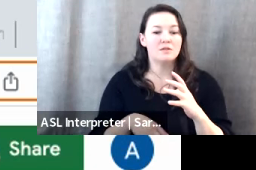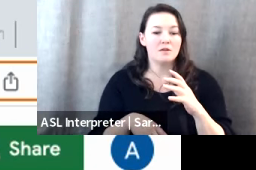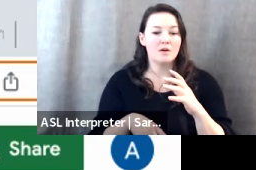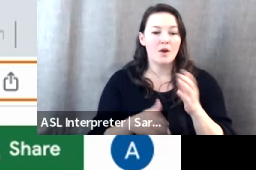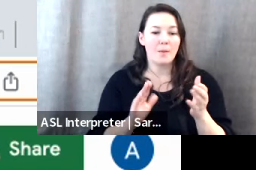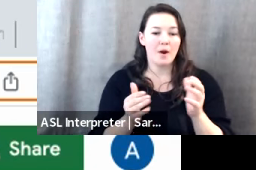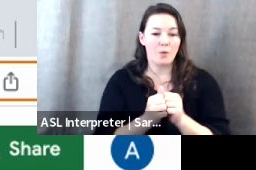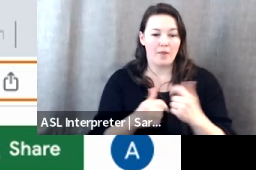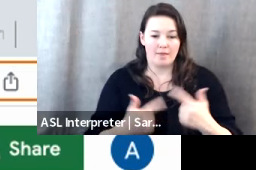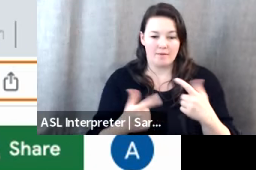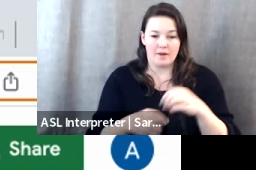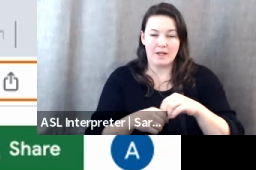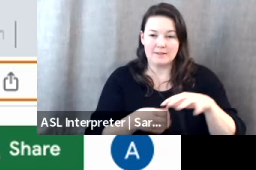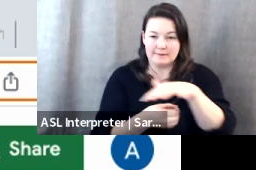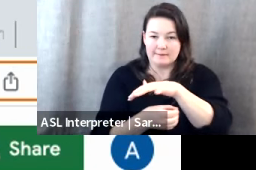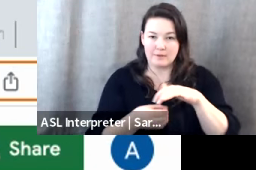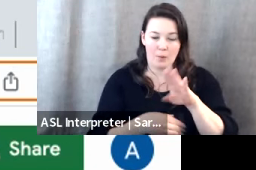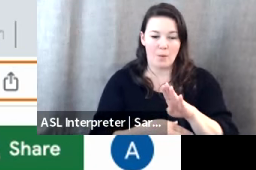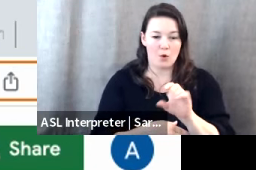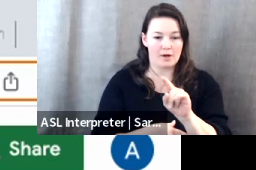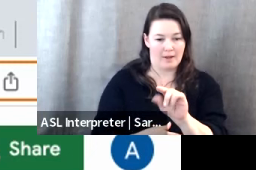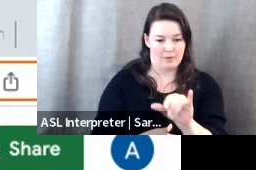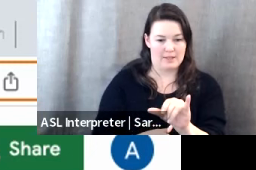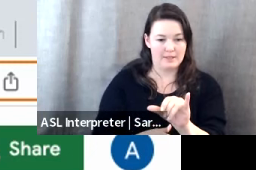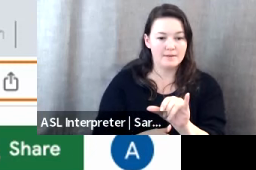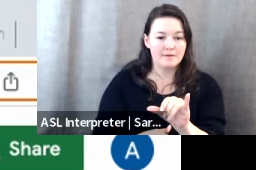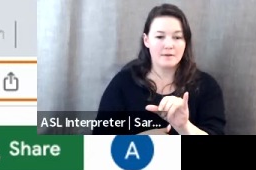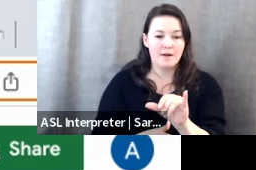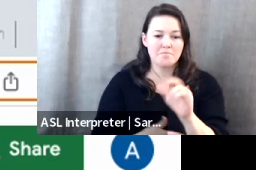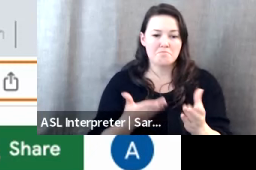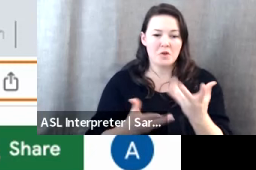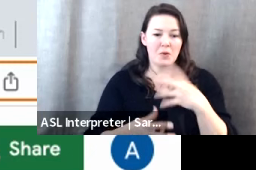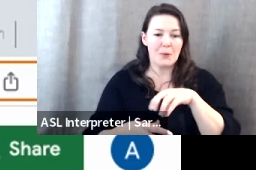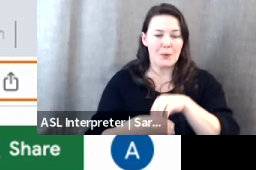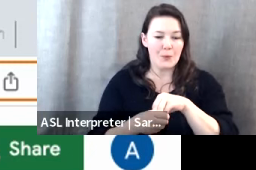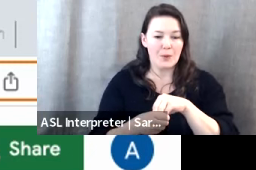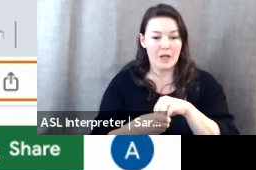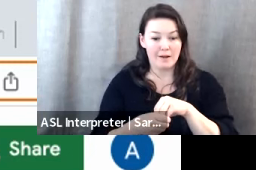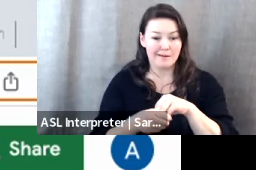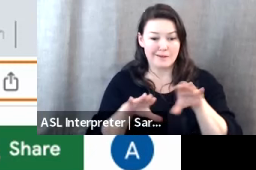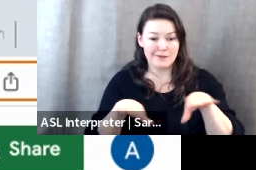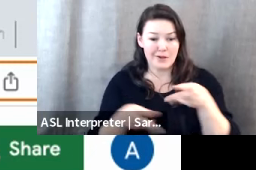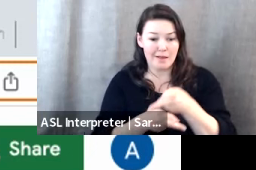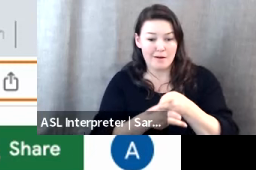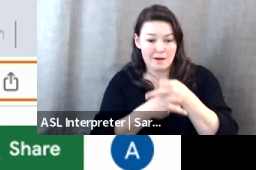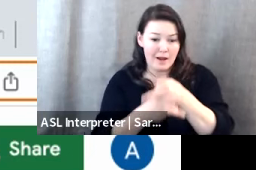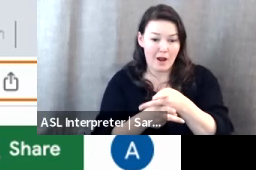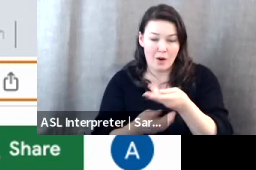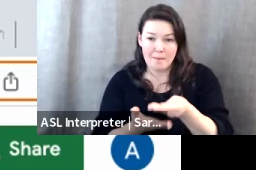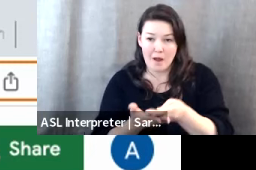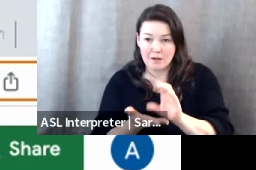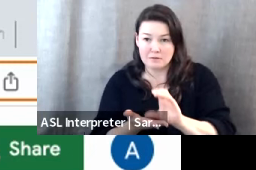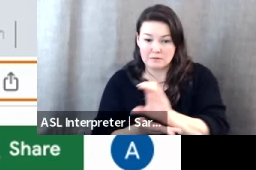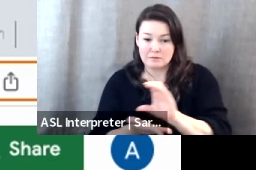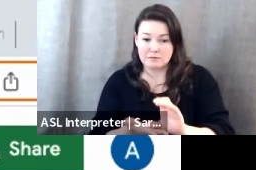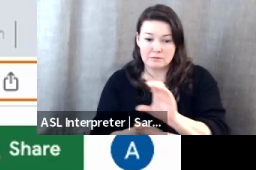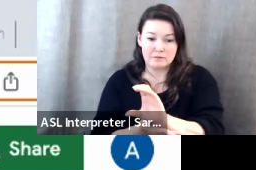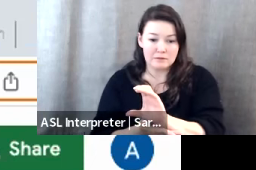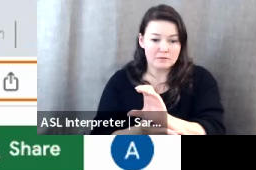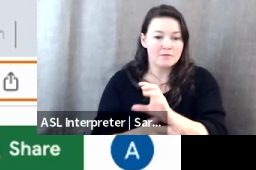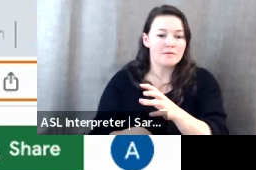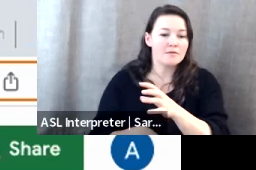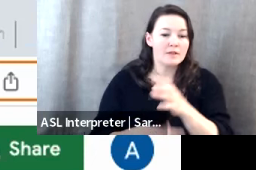sigue es ofrecer subvenciones suplementales a los que emplean a personas con fondos para poder